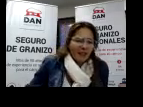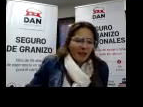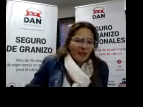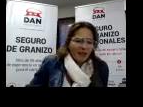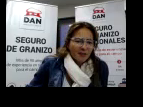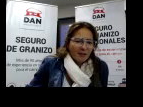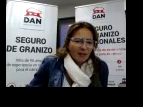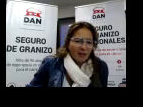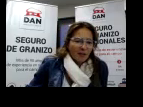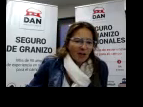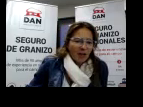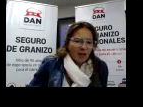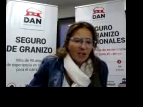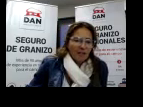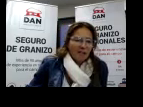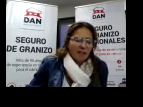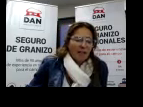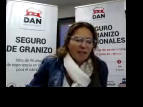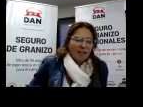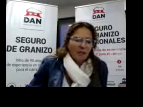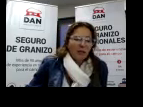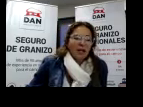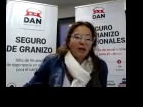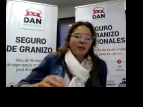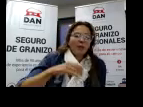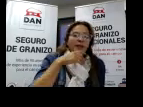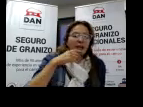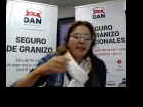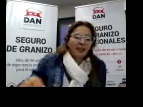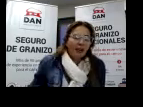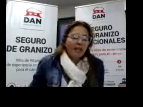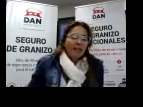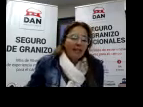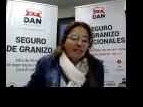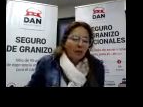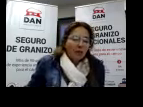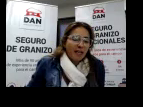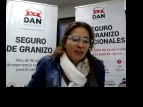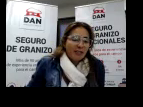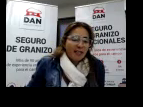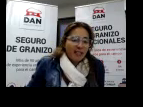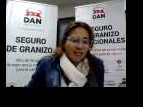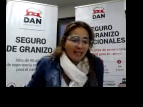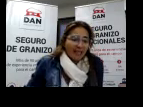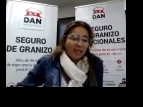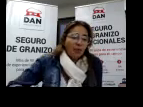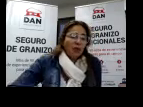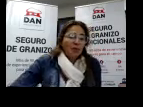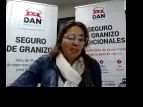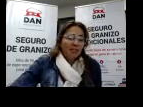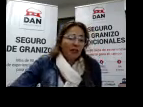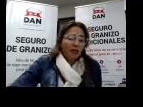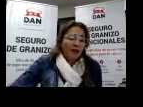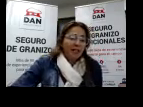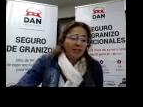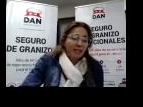relación a lo que habíamos hablado que Alexis preguntaba la probabilidad del niño, él hace un comentario, dice, ayer a la tarde hubo